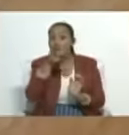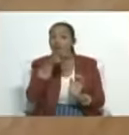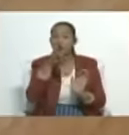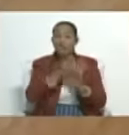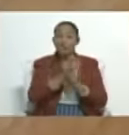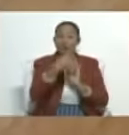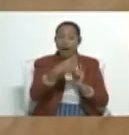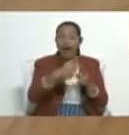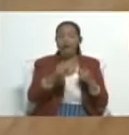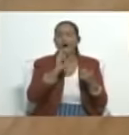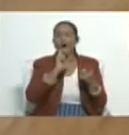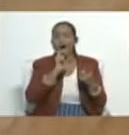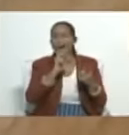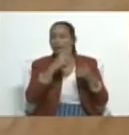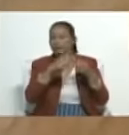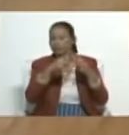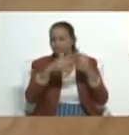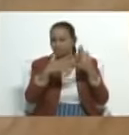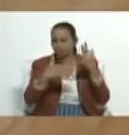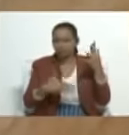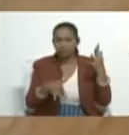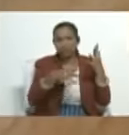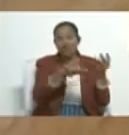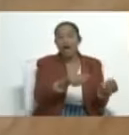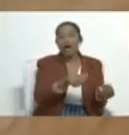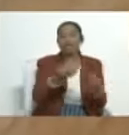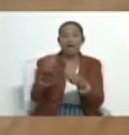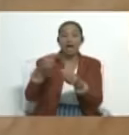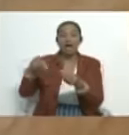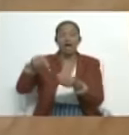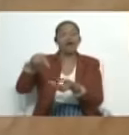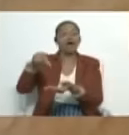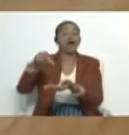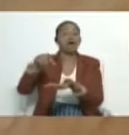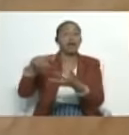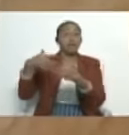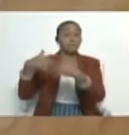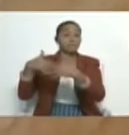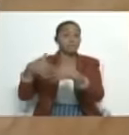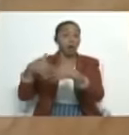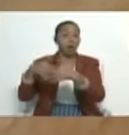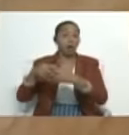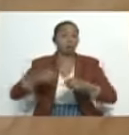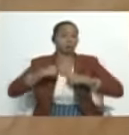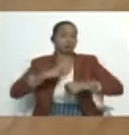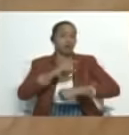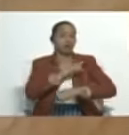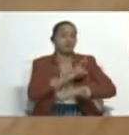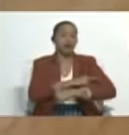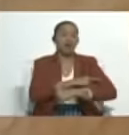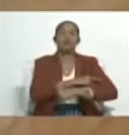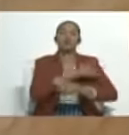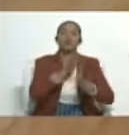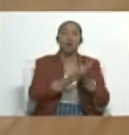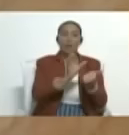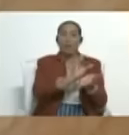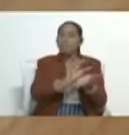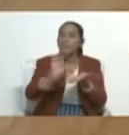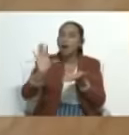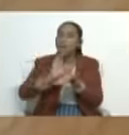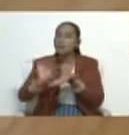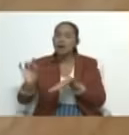energéticos, entregarlo a los grandes centros de poder para regalar nuestros recursos. Así que